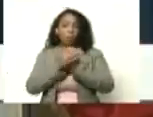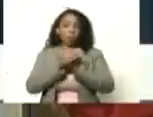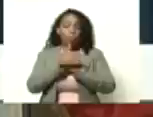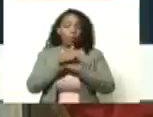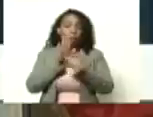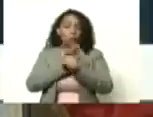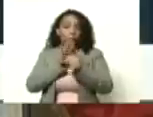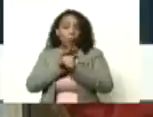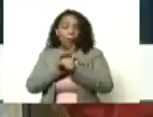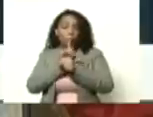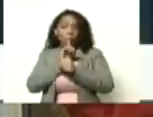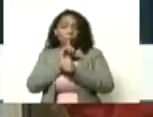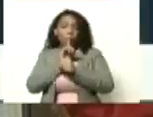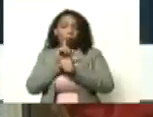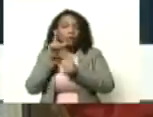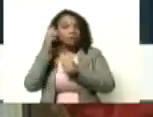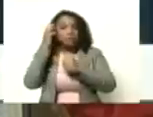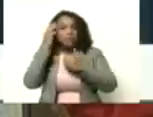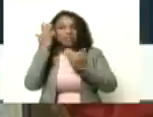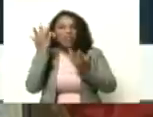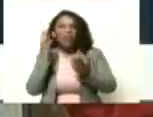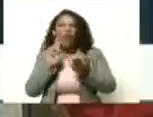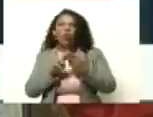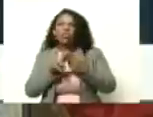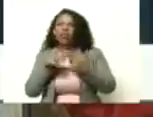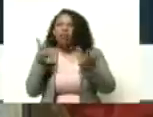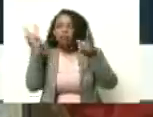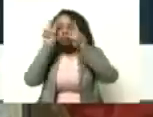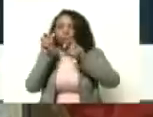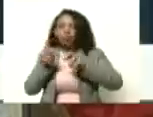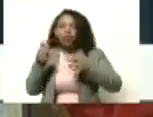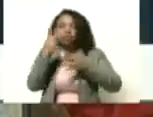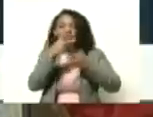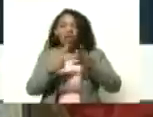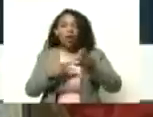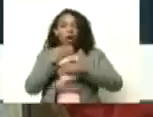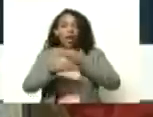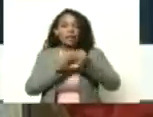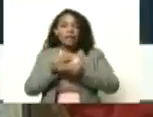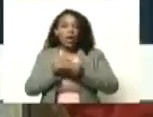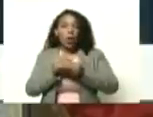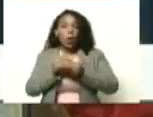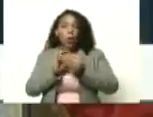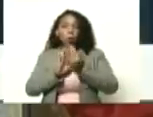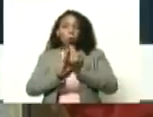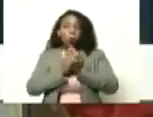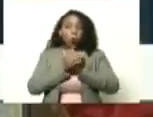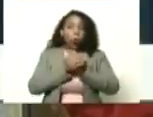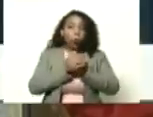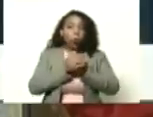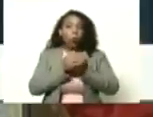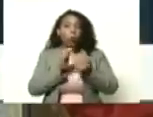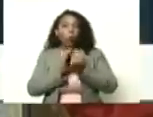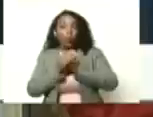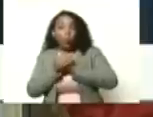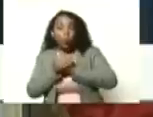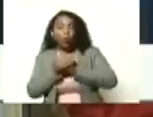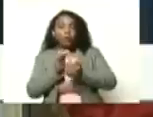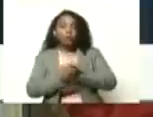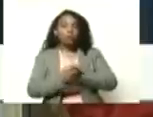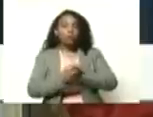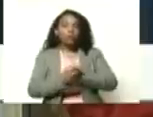sin tener experticia sin haber investigado varios hicieron coro y